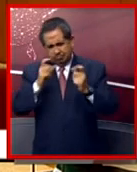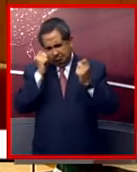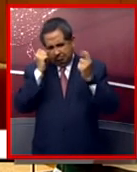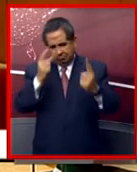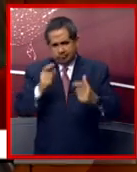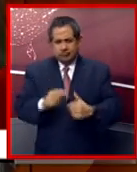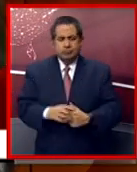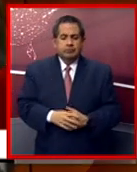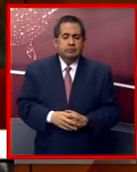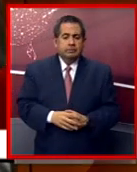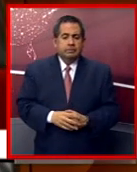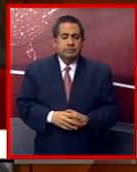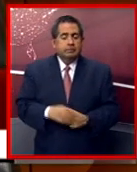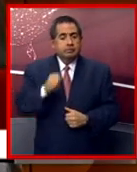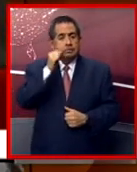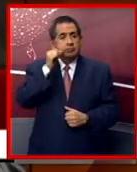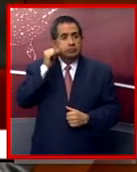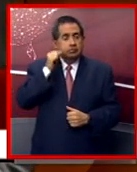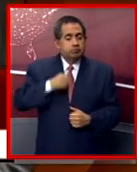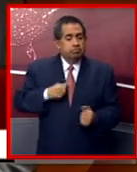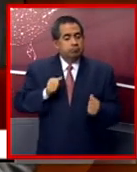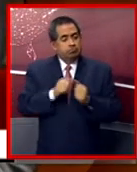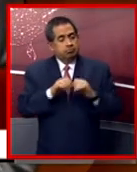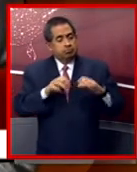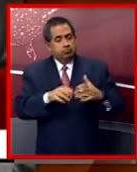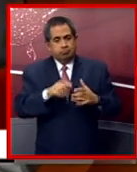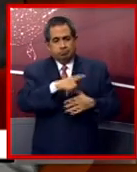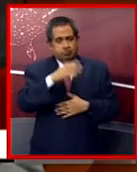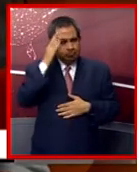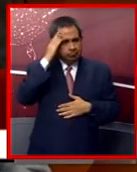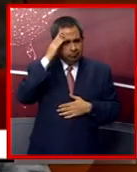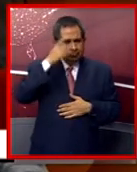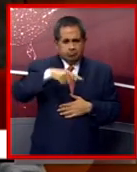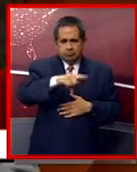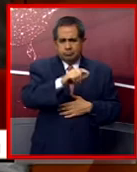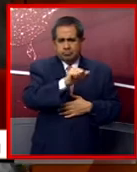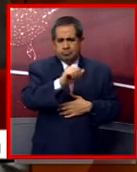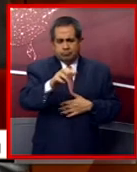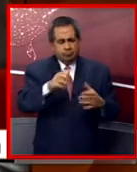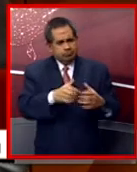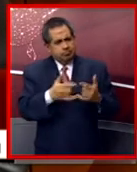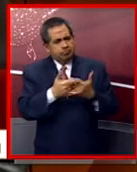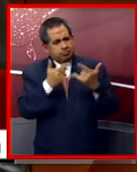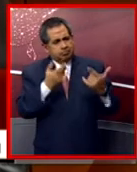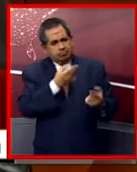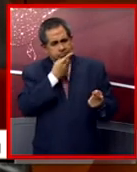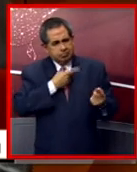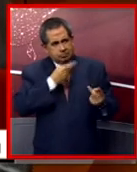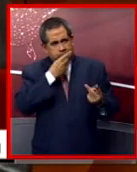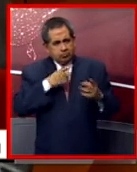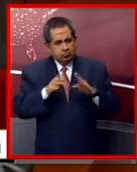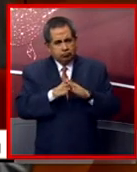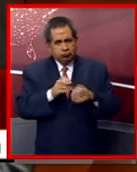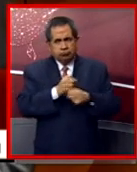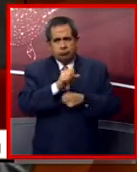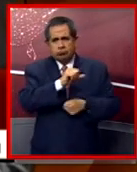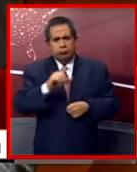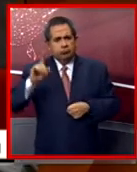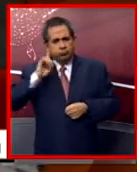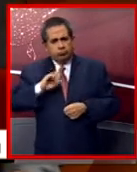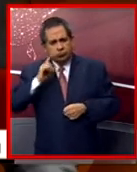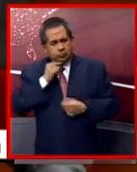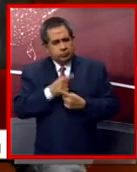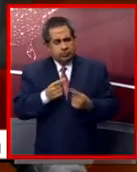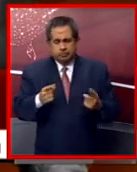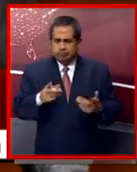Plenos. Justo ayer me reuní con líderes de la sociedad civil mexicana y escuché historias sobre el tratamiento de mujeres y niñas que no